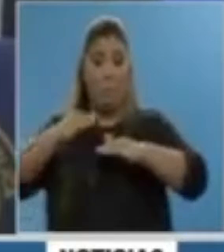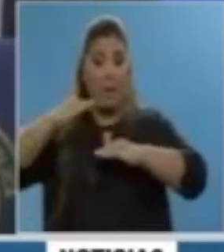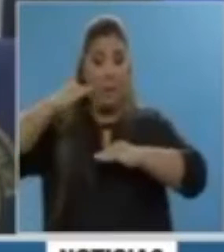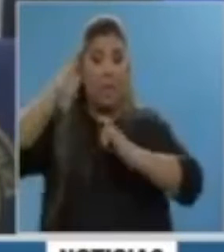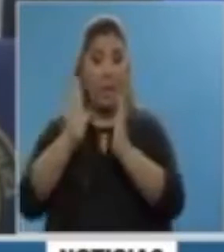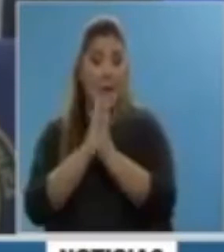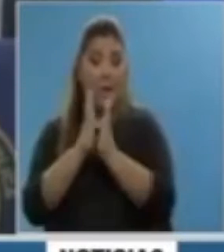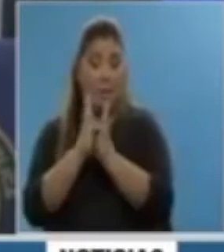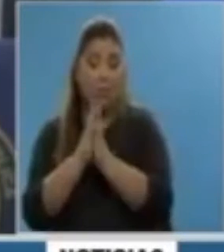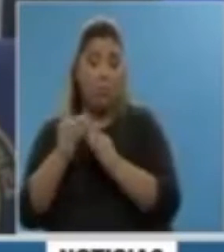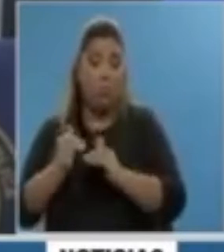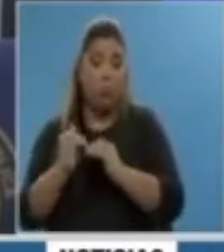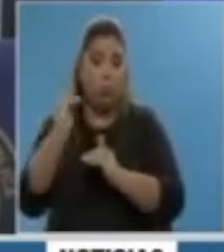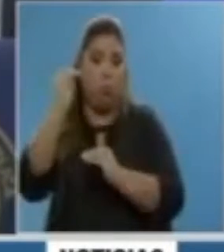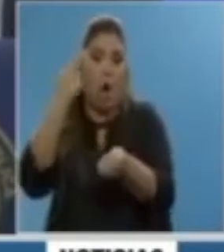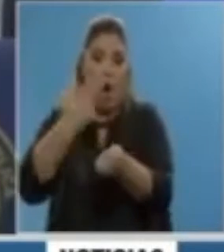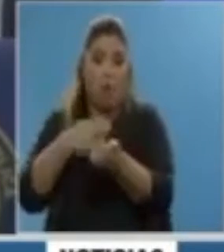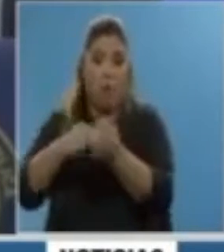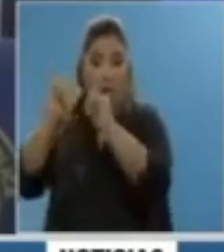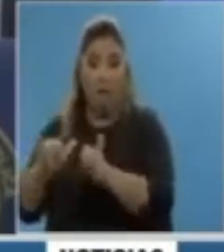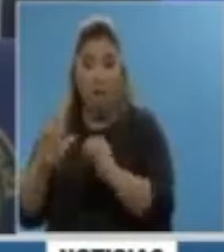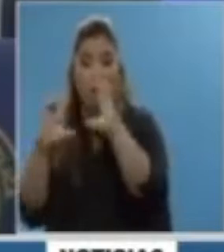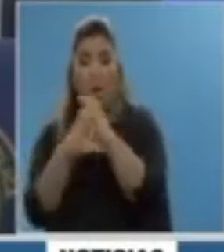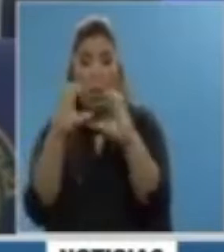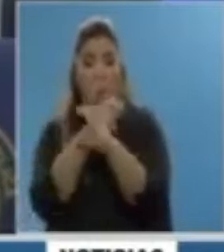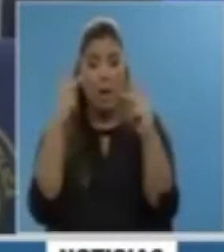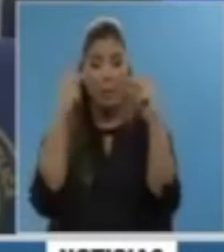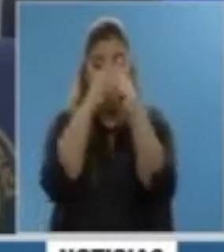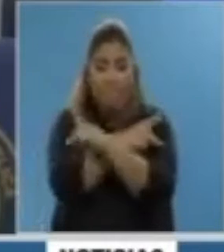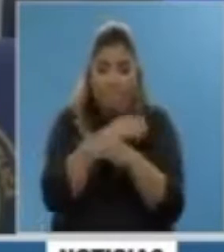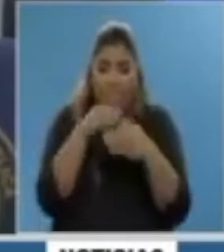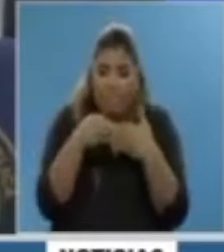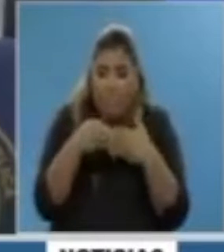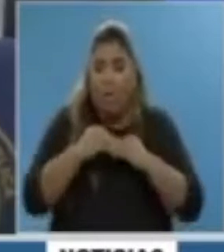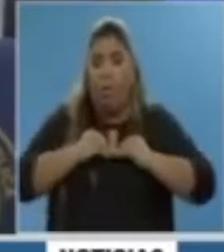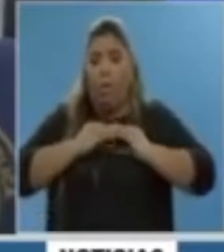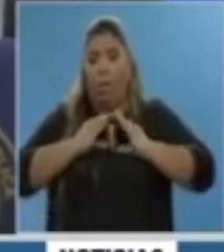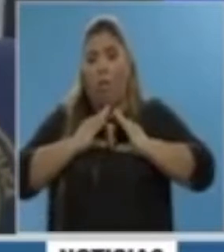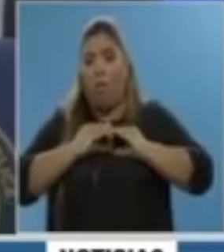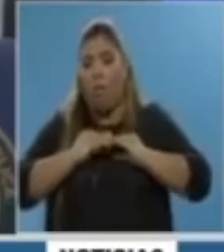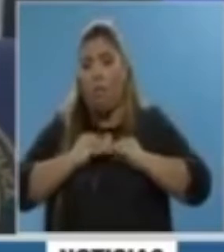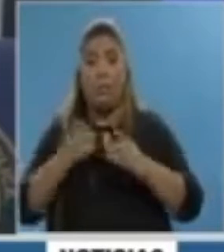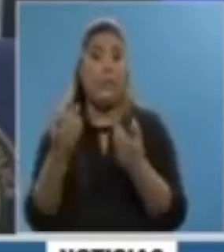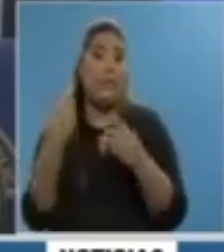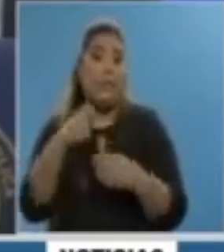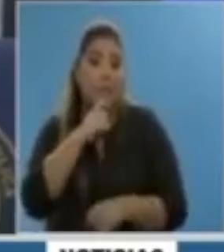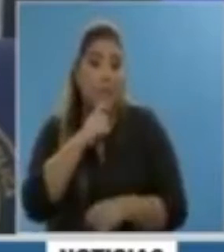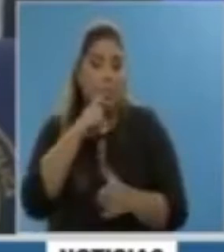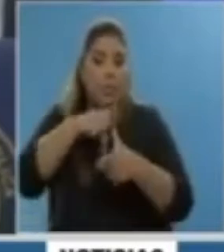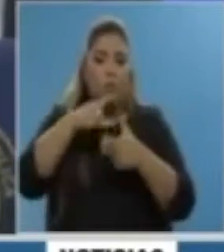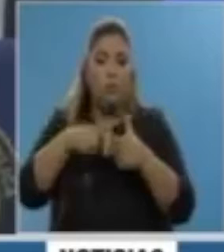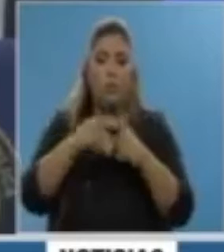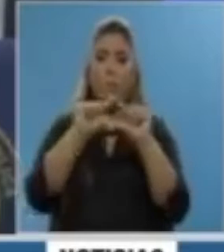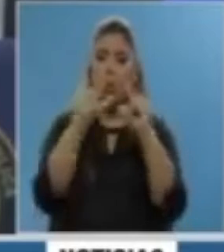de tener un desenlace en cuidado intensivo va aumentando significativamente. Esto, como ustedes lo ven, en el grupo